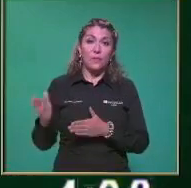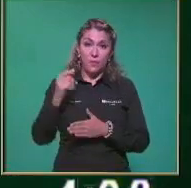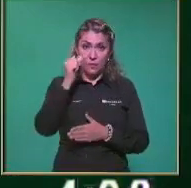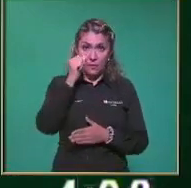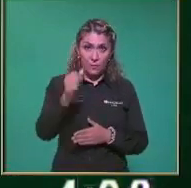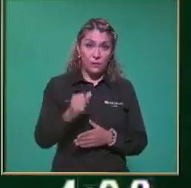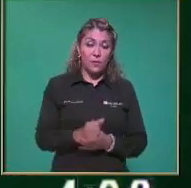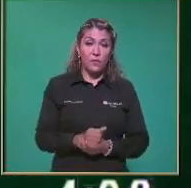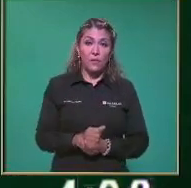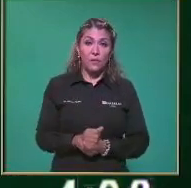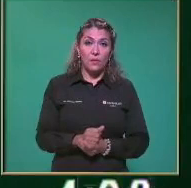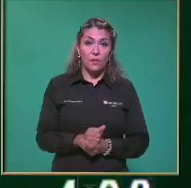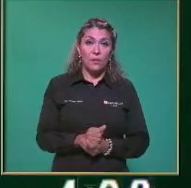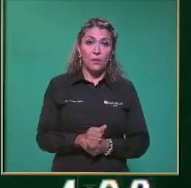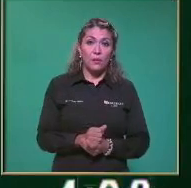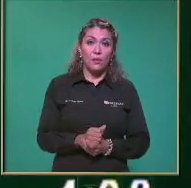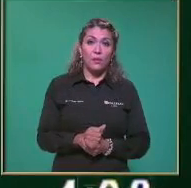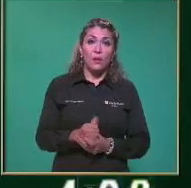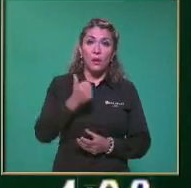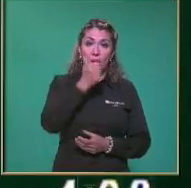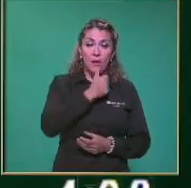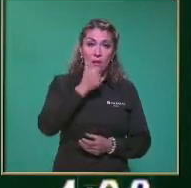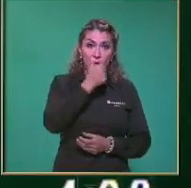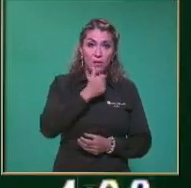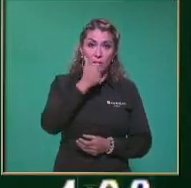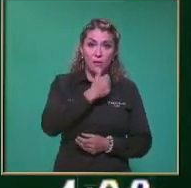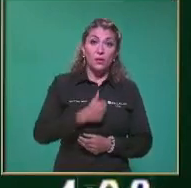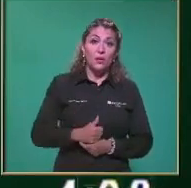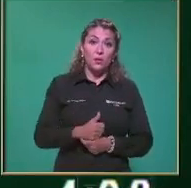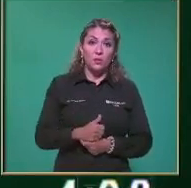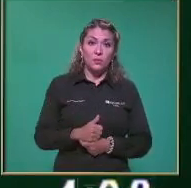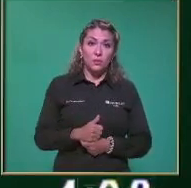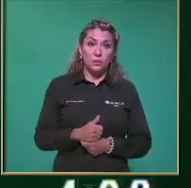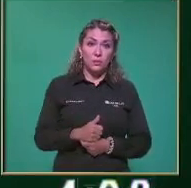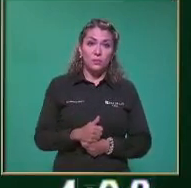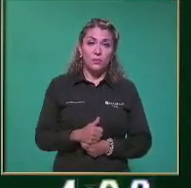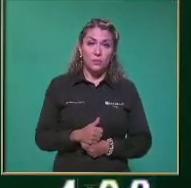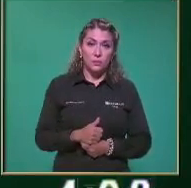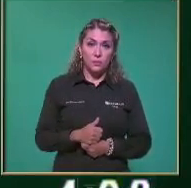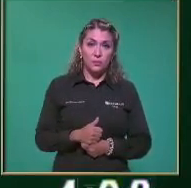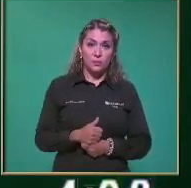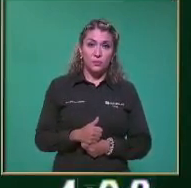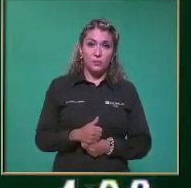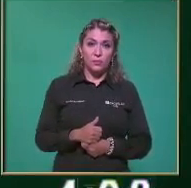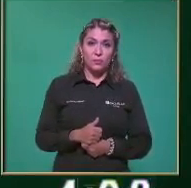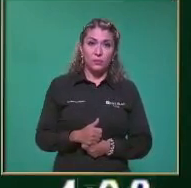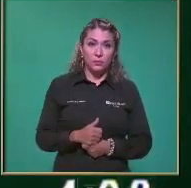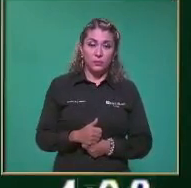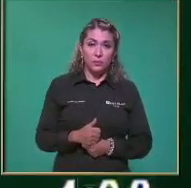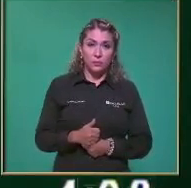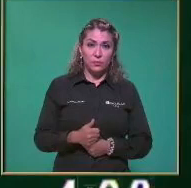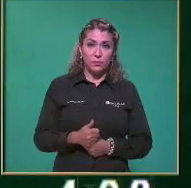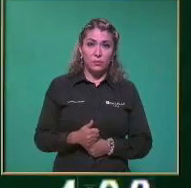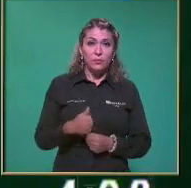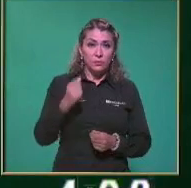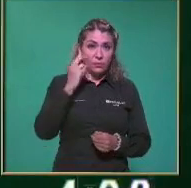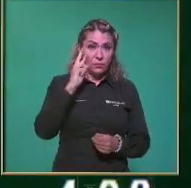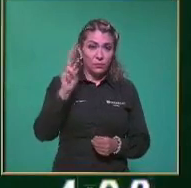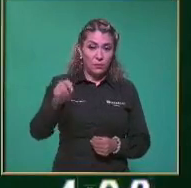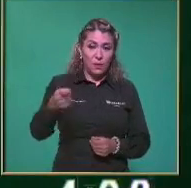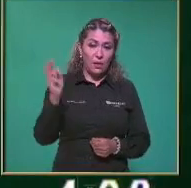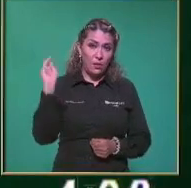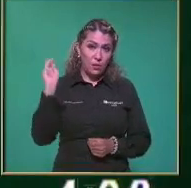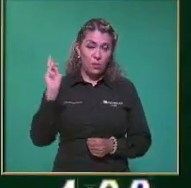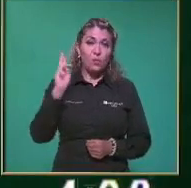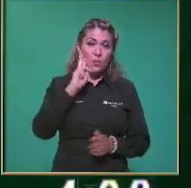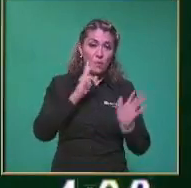aquí está, para los chicos de radio que no pueden ver la pantalla, les voy a mencionar. Aquí estoy mostrando una imagen en la cual viene una